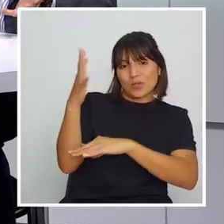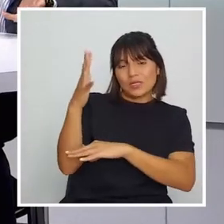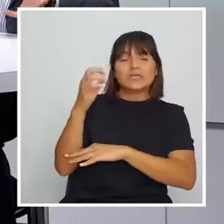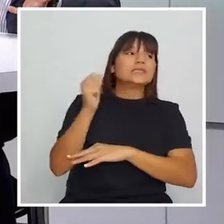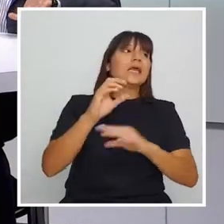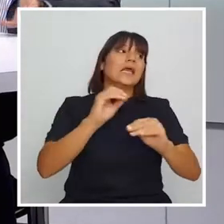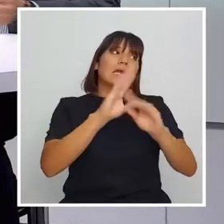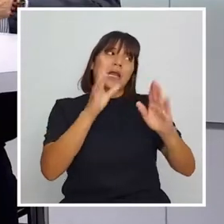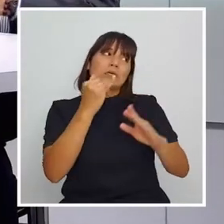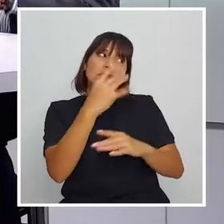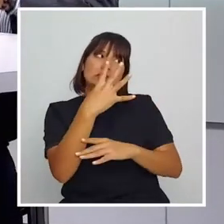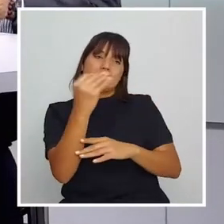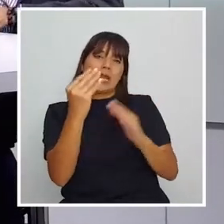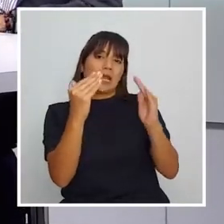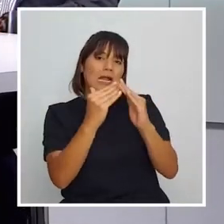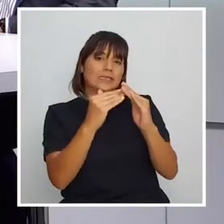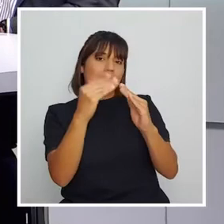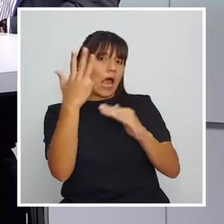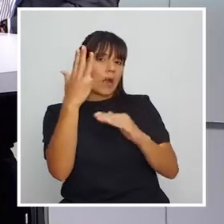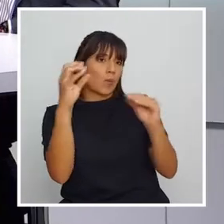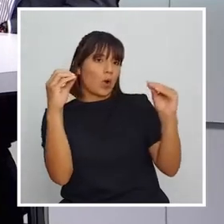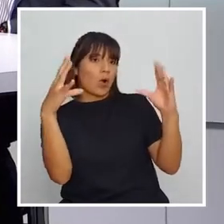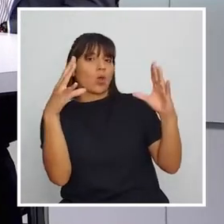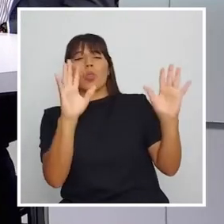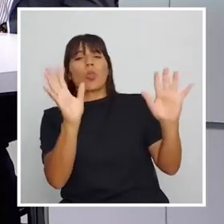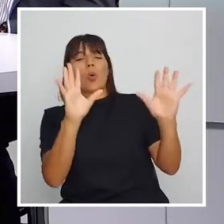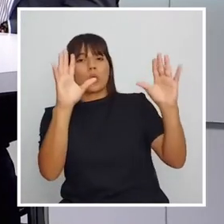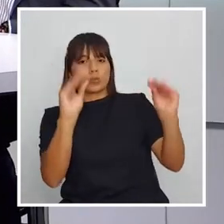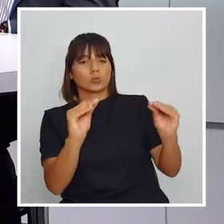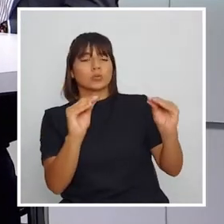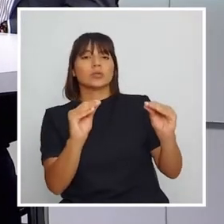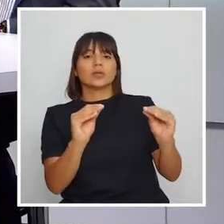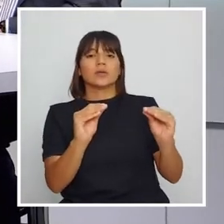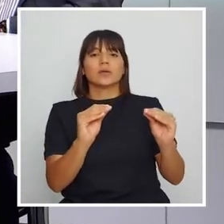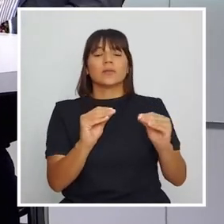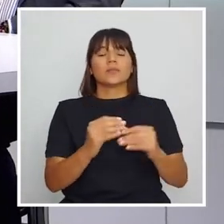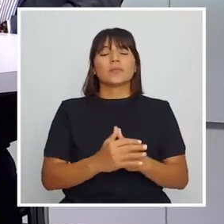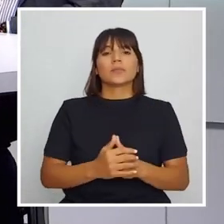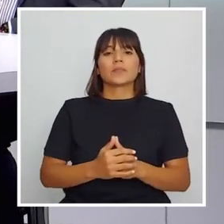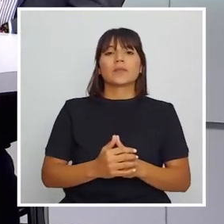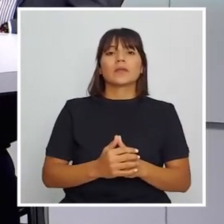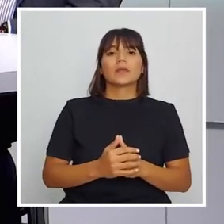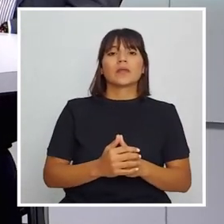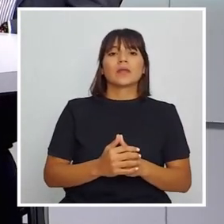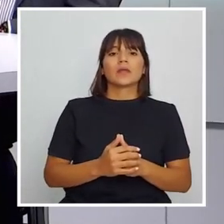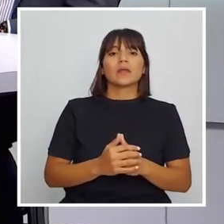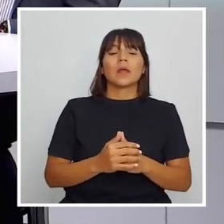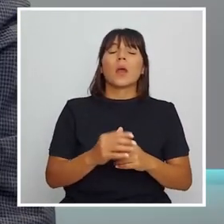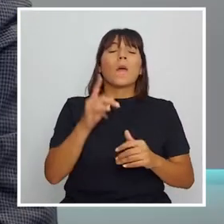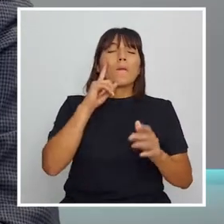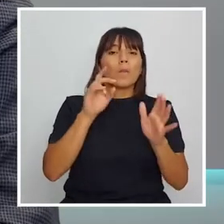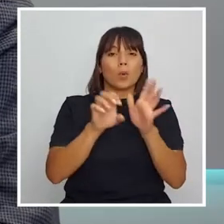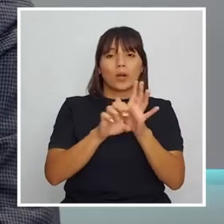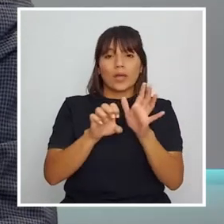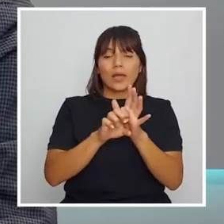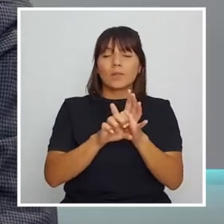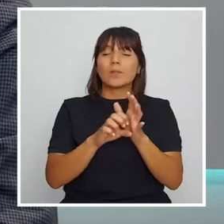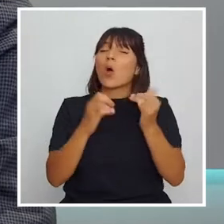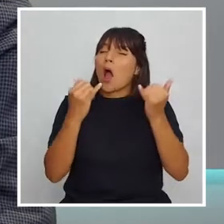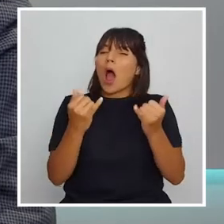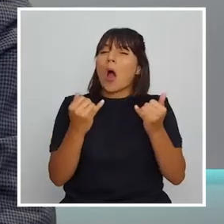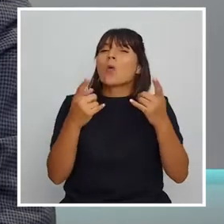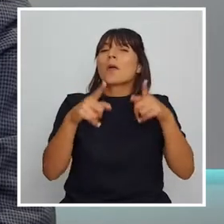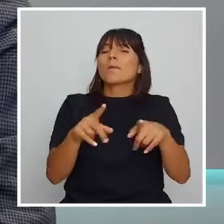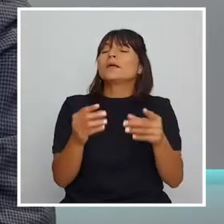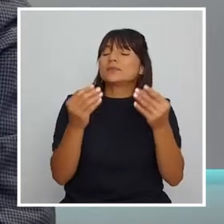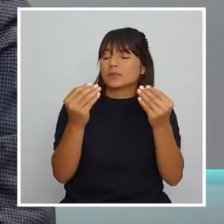arbolito prendido, ¿verdad? En realidad, lo que vamos a dejar es la luz decorando a los vecinos, ¿verdad? Por ejemplo, ahora es muy frecuente que